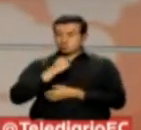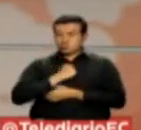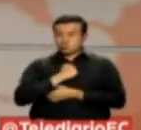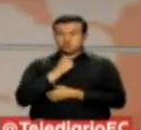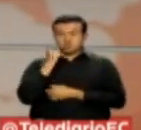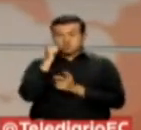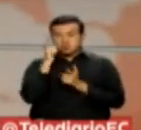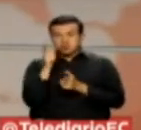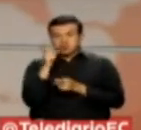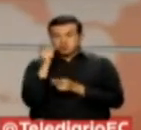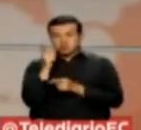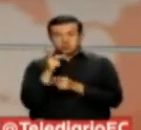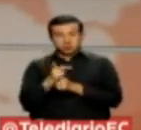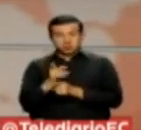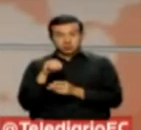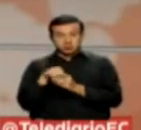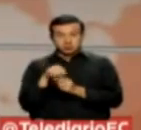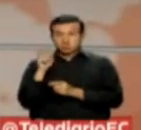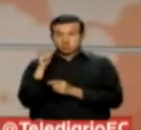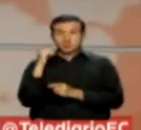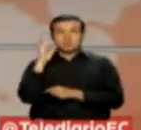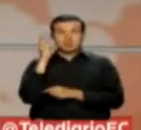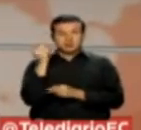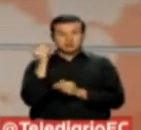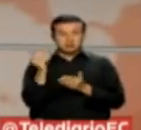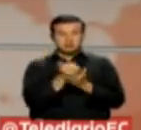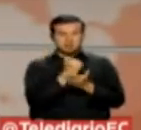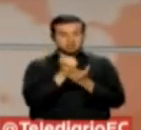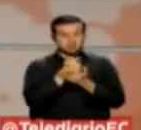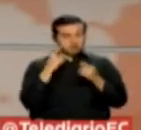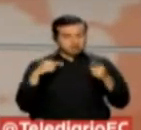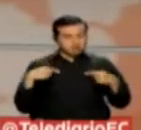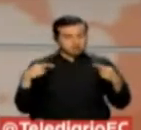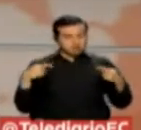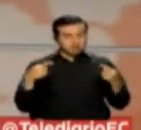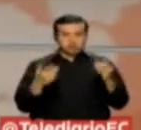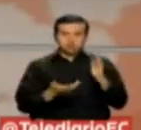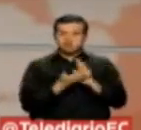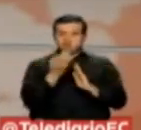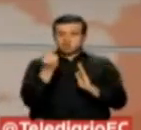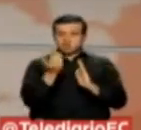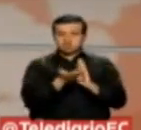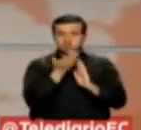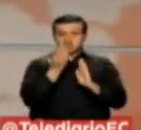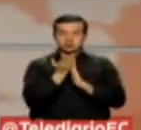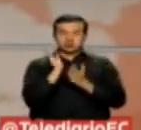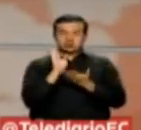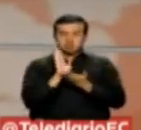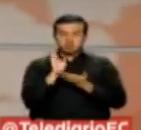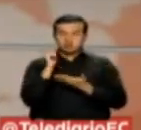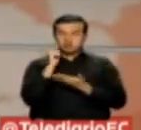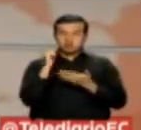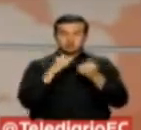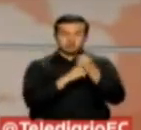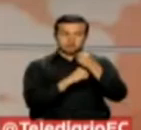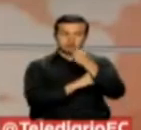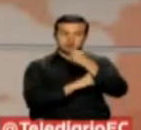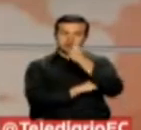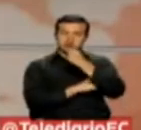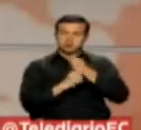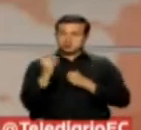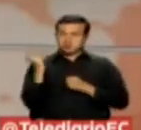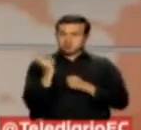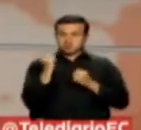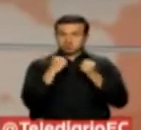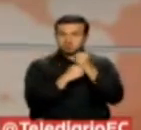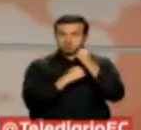velar por él. Y además, hacer que tenga un mejor rendimiento cada día, porque como seguro social toca sostener las pensiones,